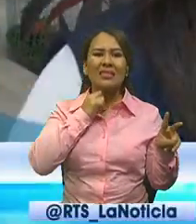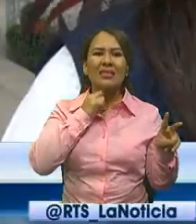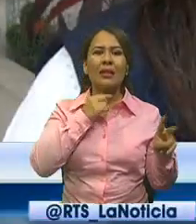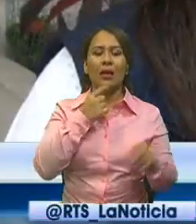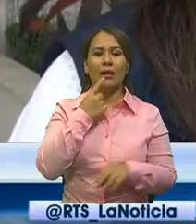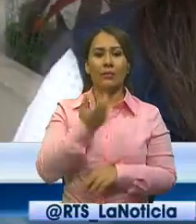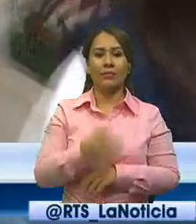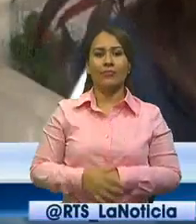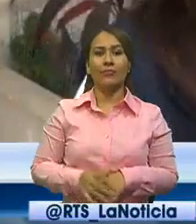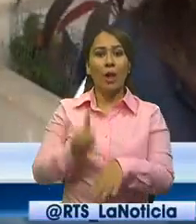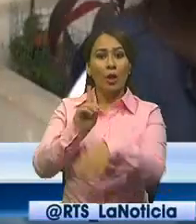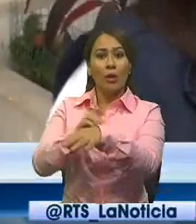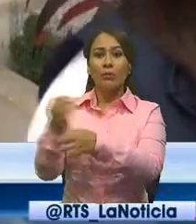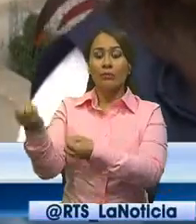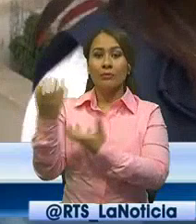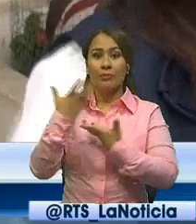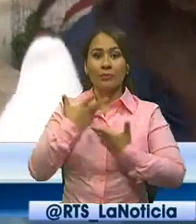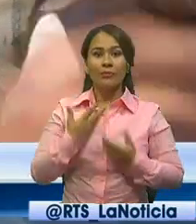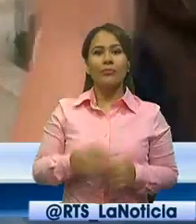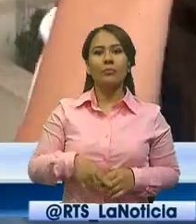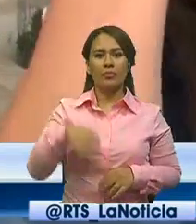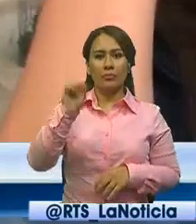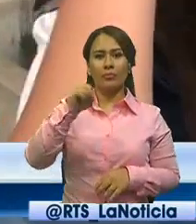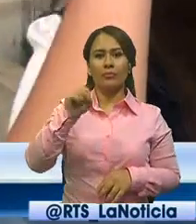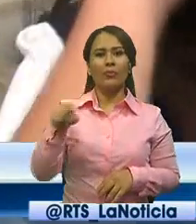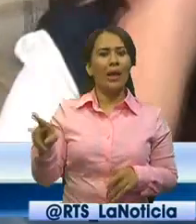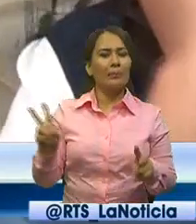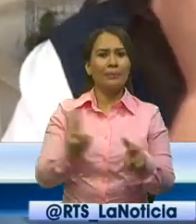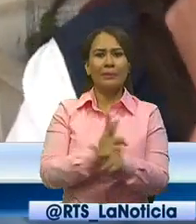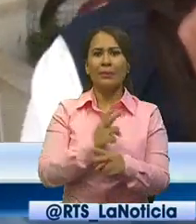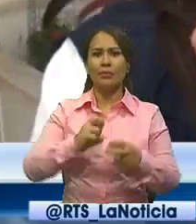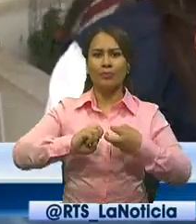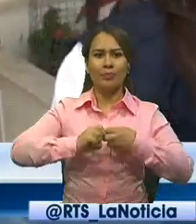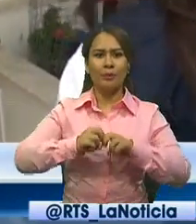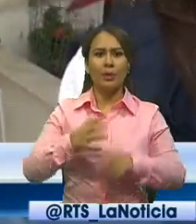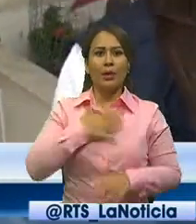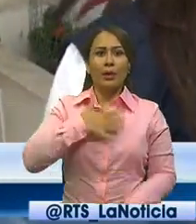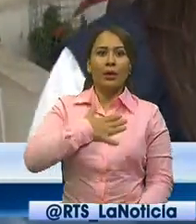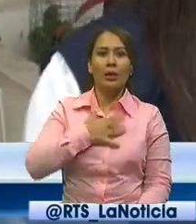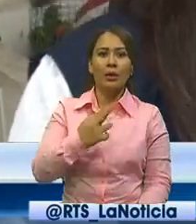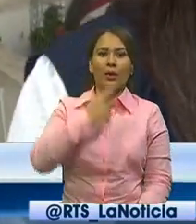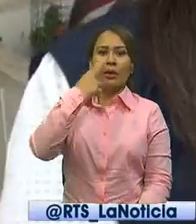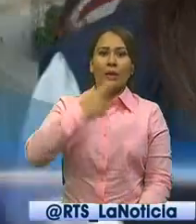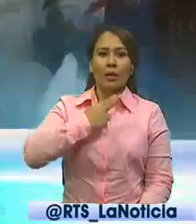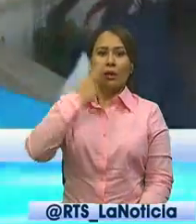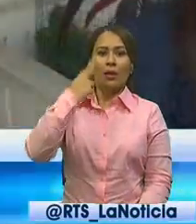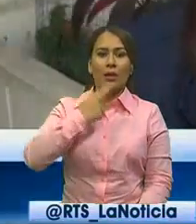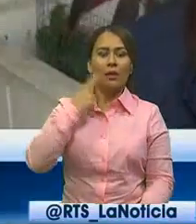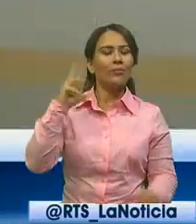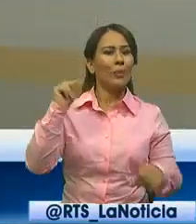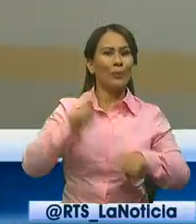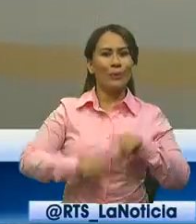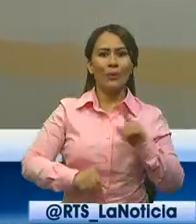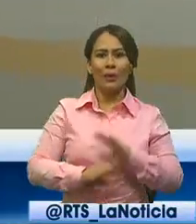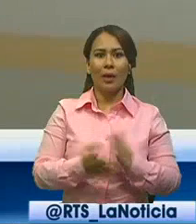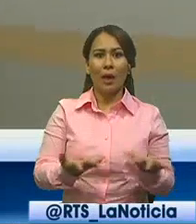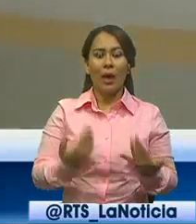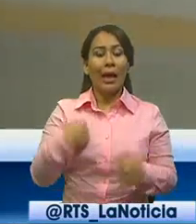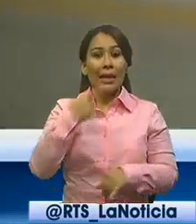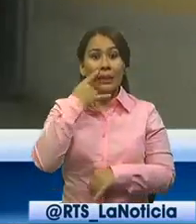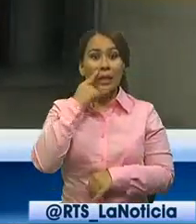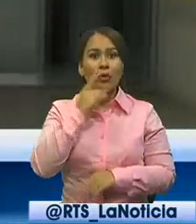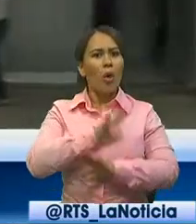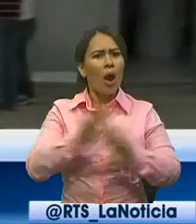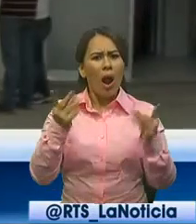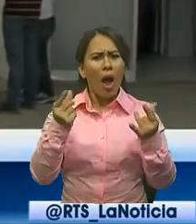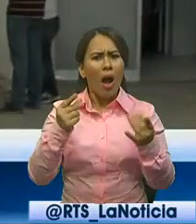indicaban el médico. Llegó en condiciones críticas, en paro cardiorrespiratorio. El niño fue atendido inmediatamente.